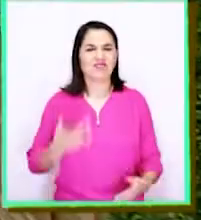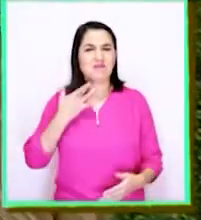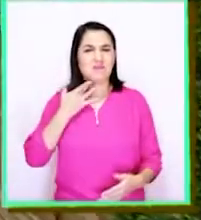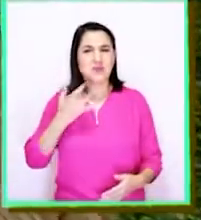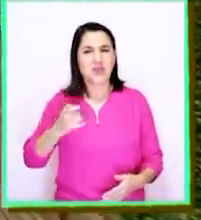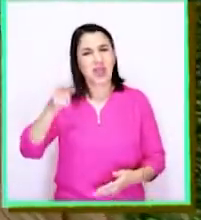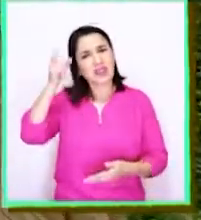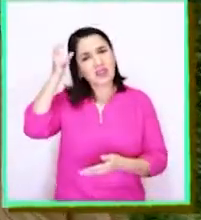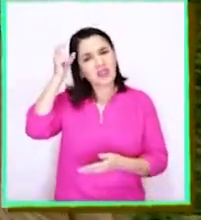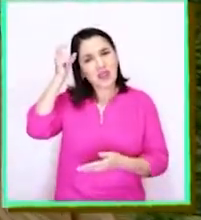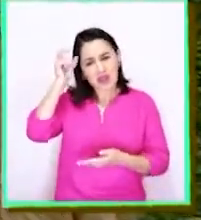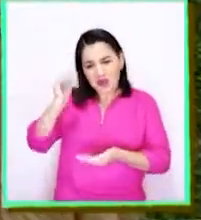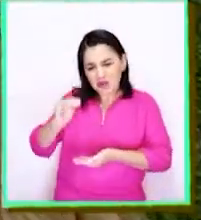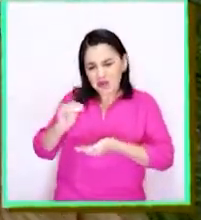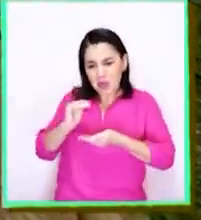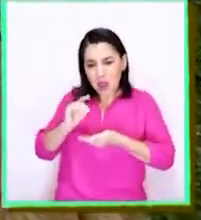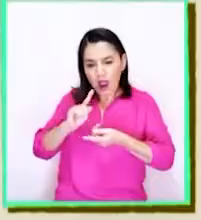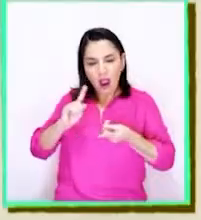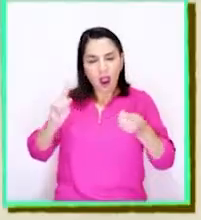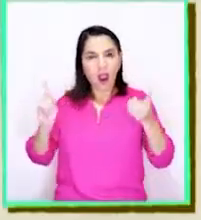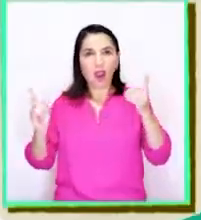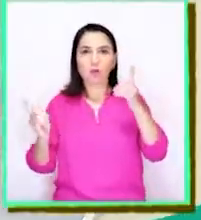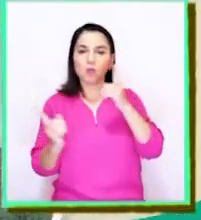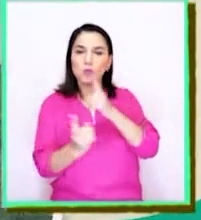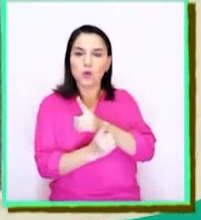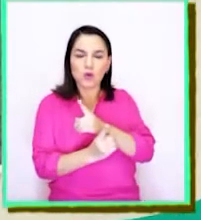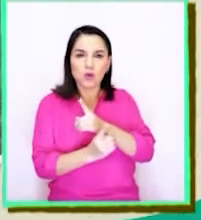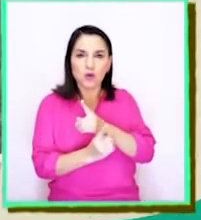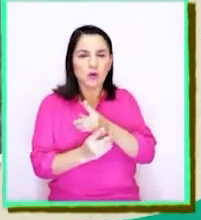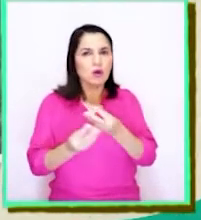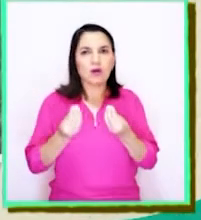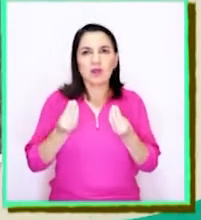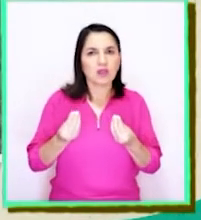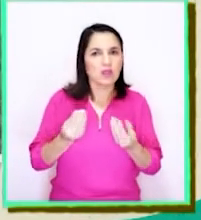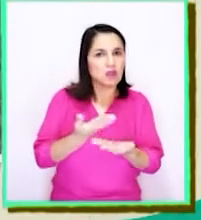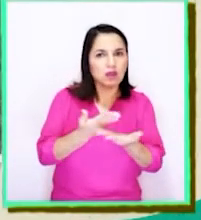¿Por qué mi ternerita cambió tanto? ¿Qué creen ustedes que le pasó?